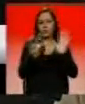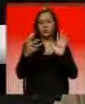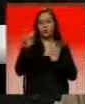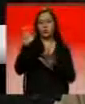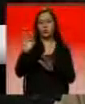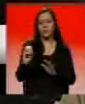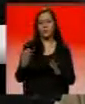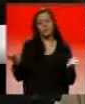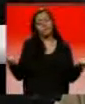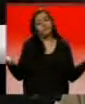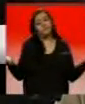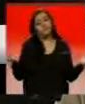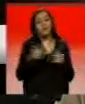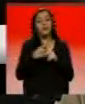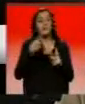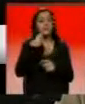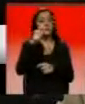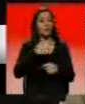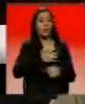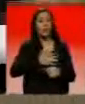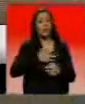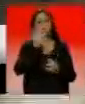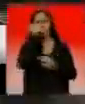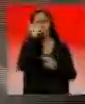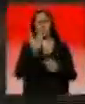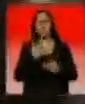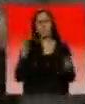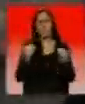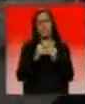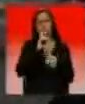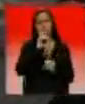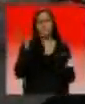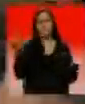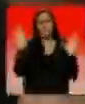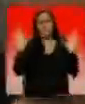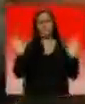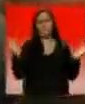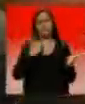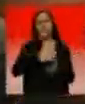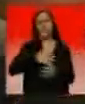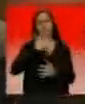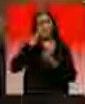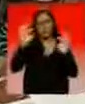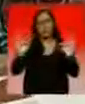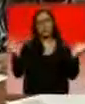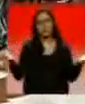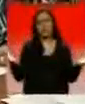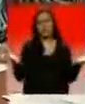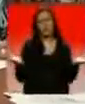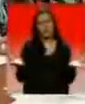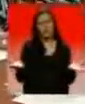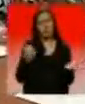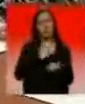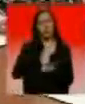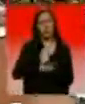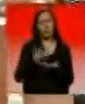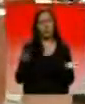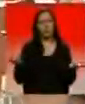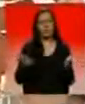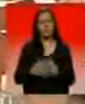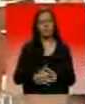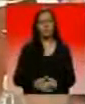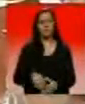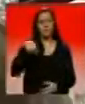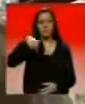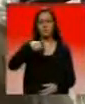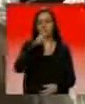no está favor, usted en uso de la palabra. Favor. Sea respetuoso y haga silencio. Por le favor. Toca hacer silencio al piseñor. Ya la recibió la palabra. Que haya recibido, pero aquí